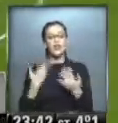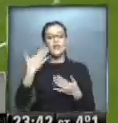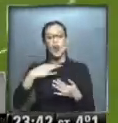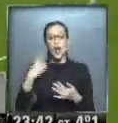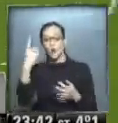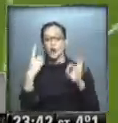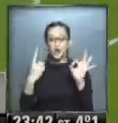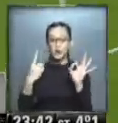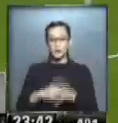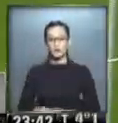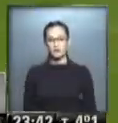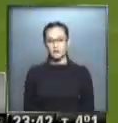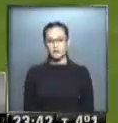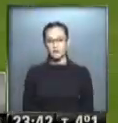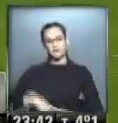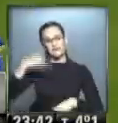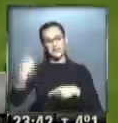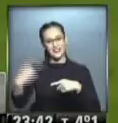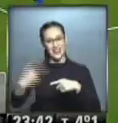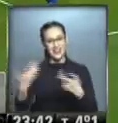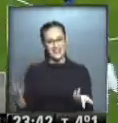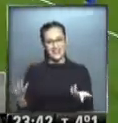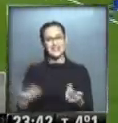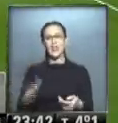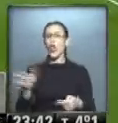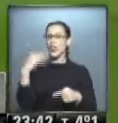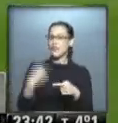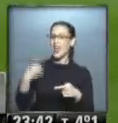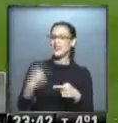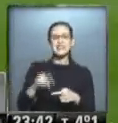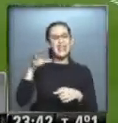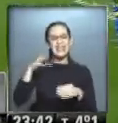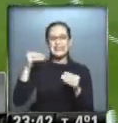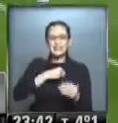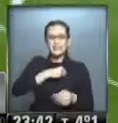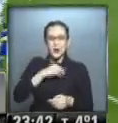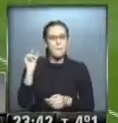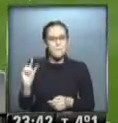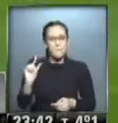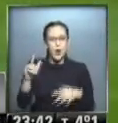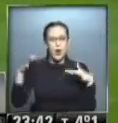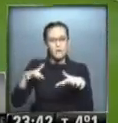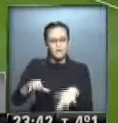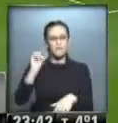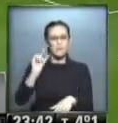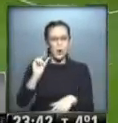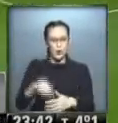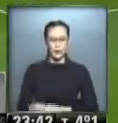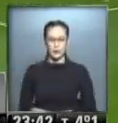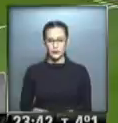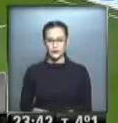arriba. Y festejaban los pocos hinchas de Boca que estaban presentes allí detrás de ese